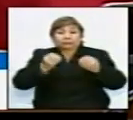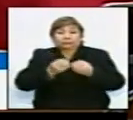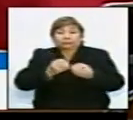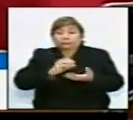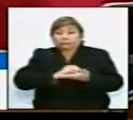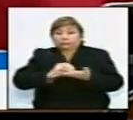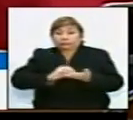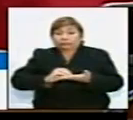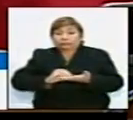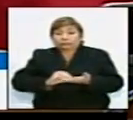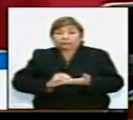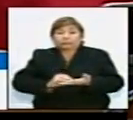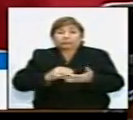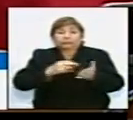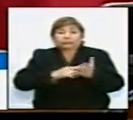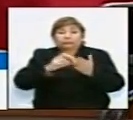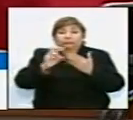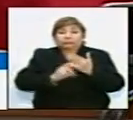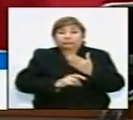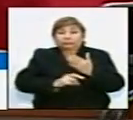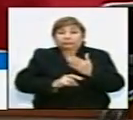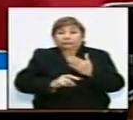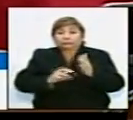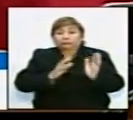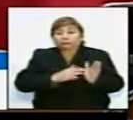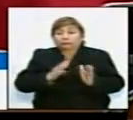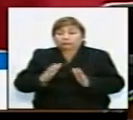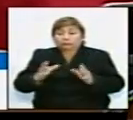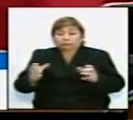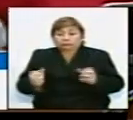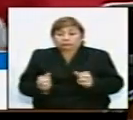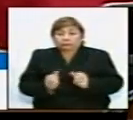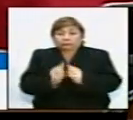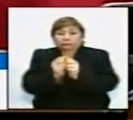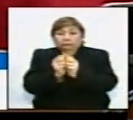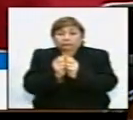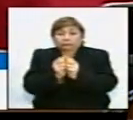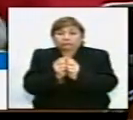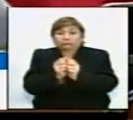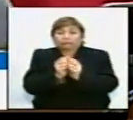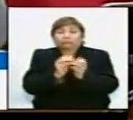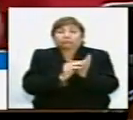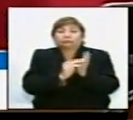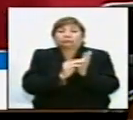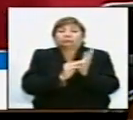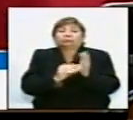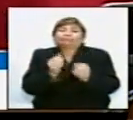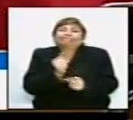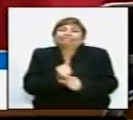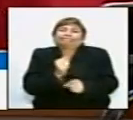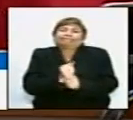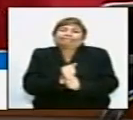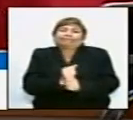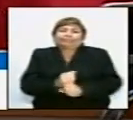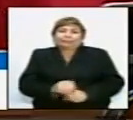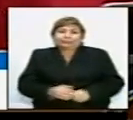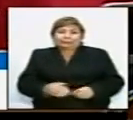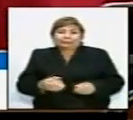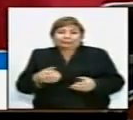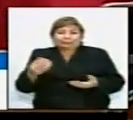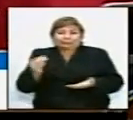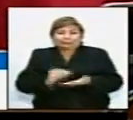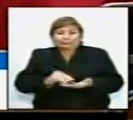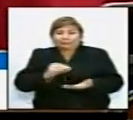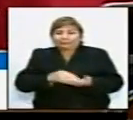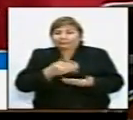adscritos, los programas, y juntos, en teoría, deberían trabajar por